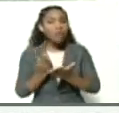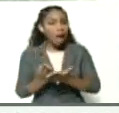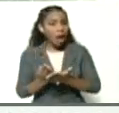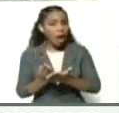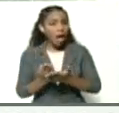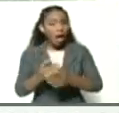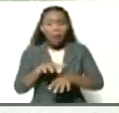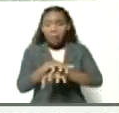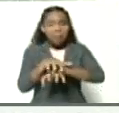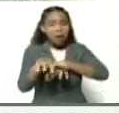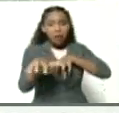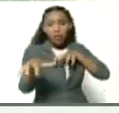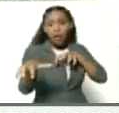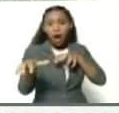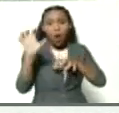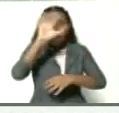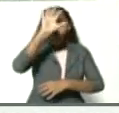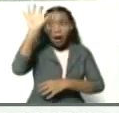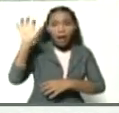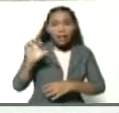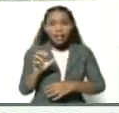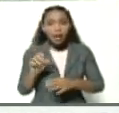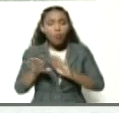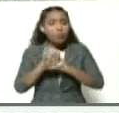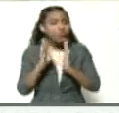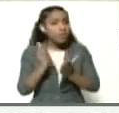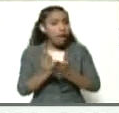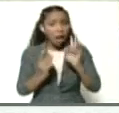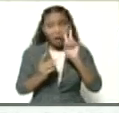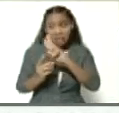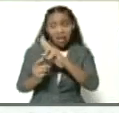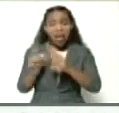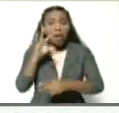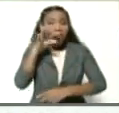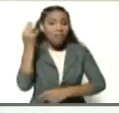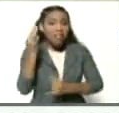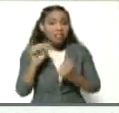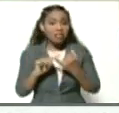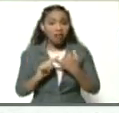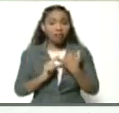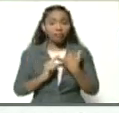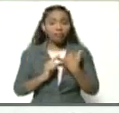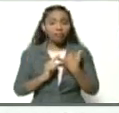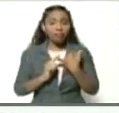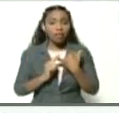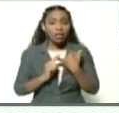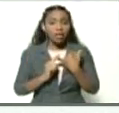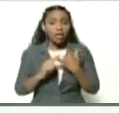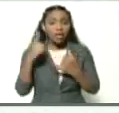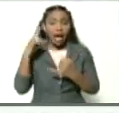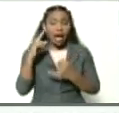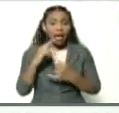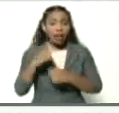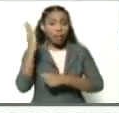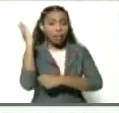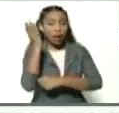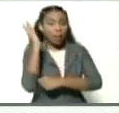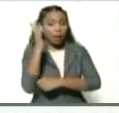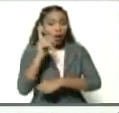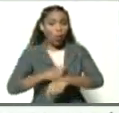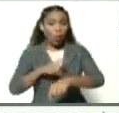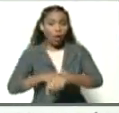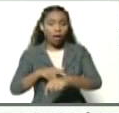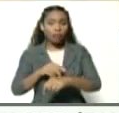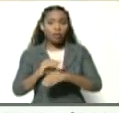la mayoría de los países del mundo. Ahí ustedes ven a Francia con toque de queda, a